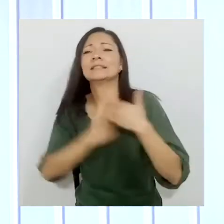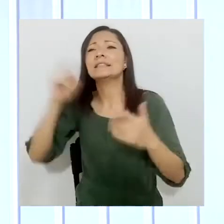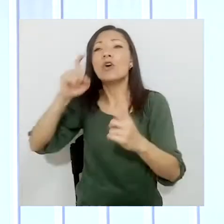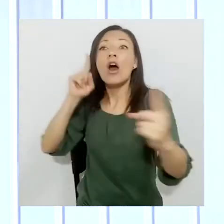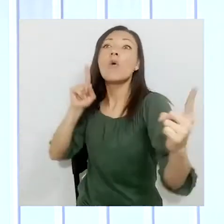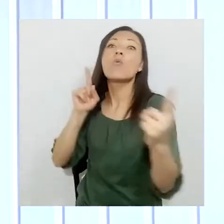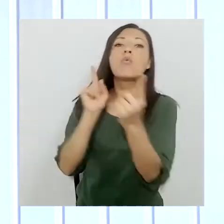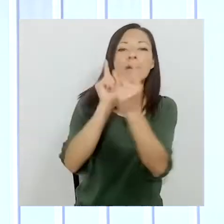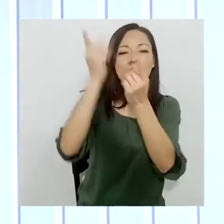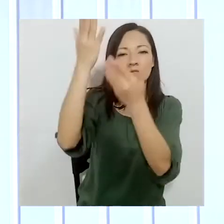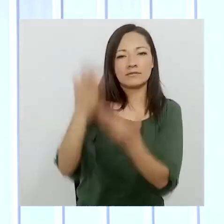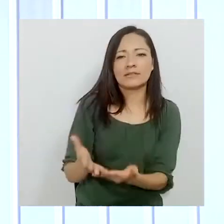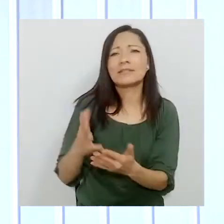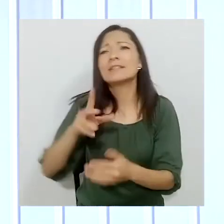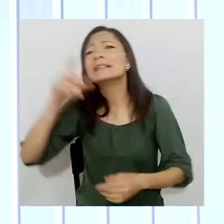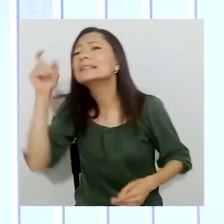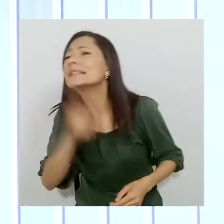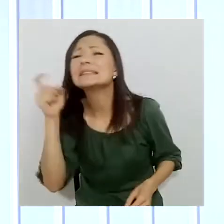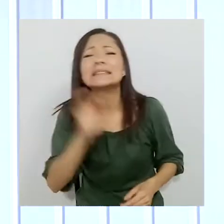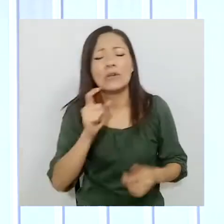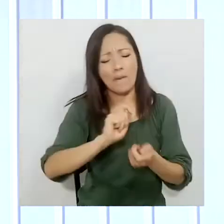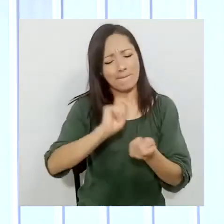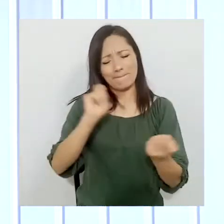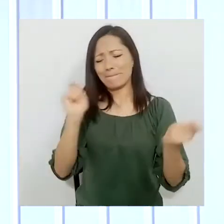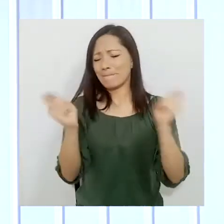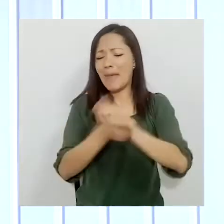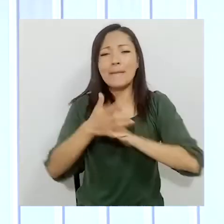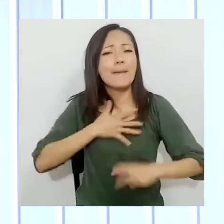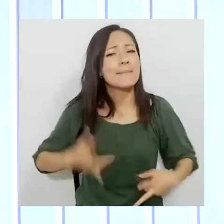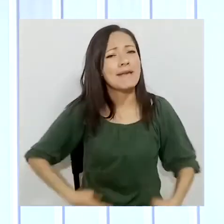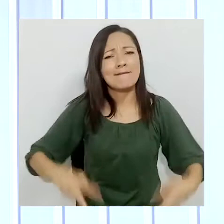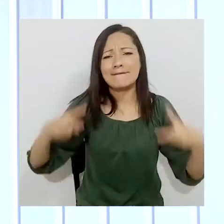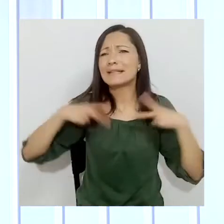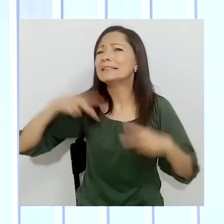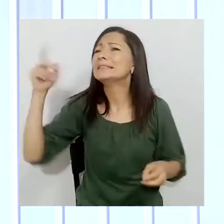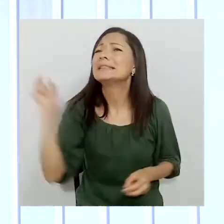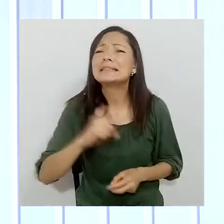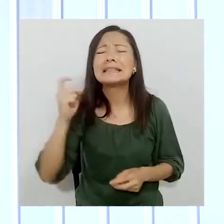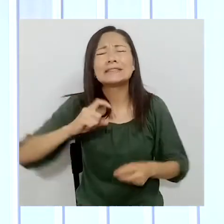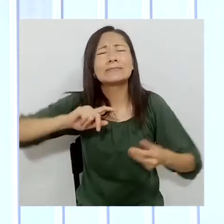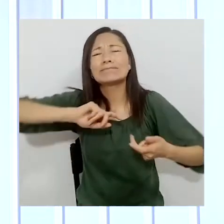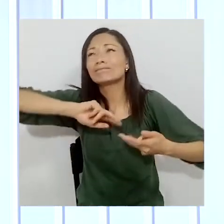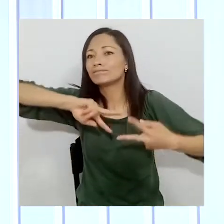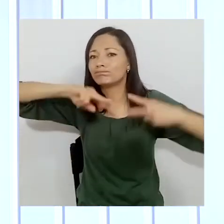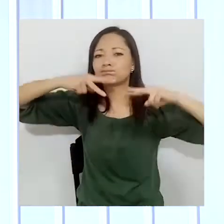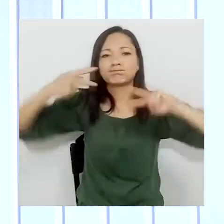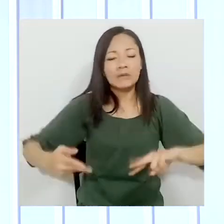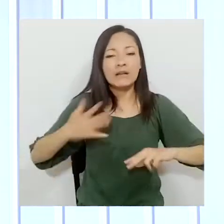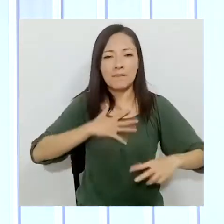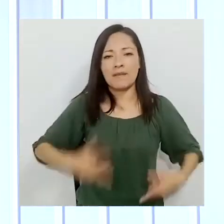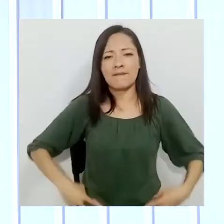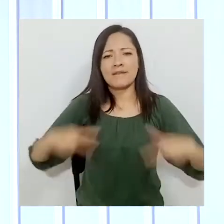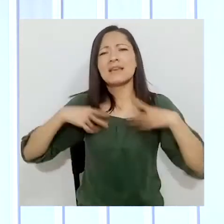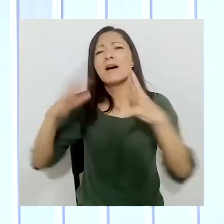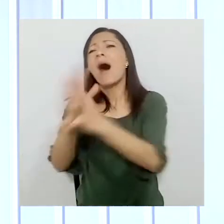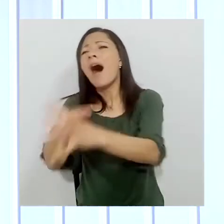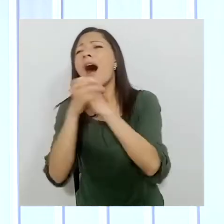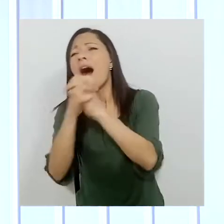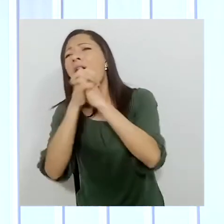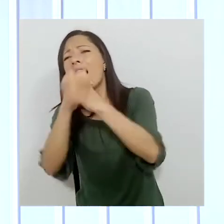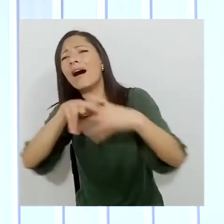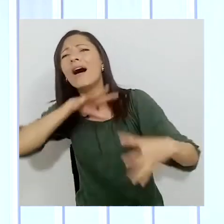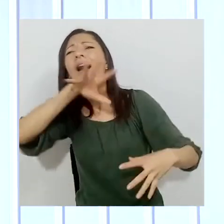encontrarme contigo. Necesito que cambies mi vida, necesito que transformes mi vida. Por